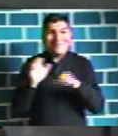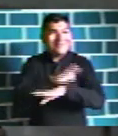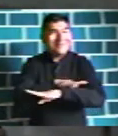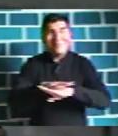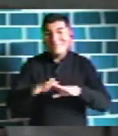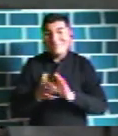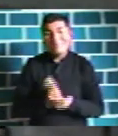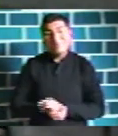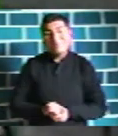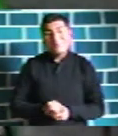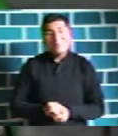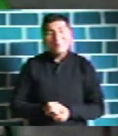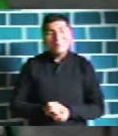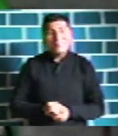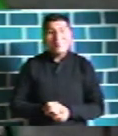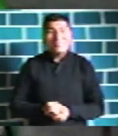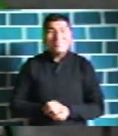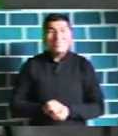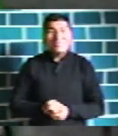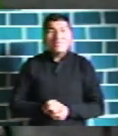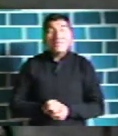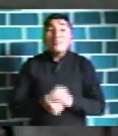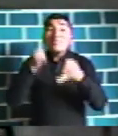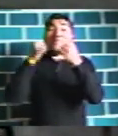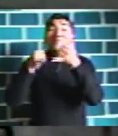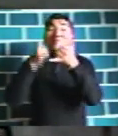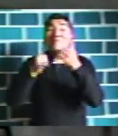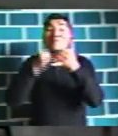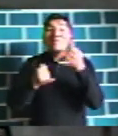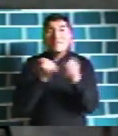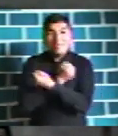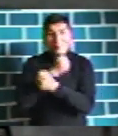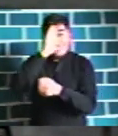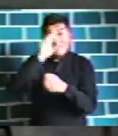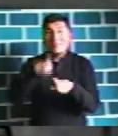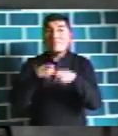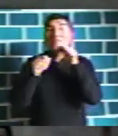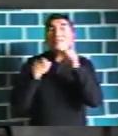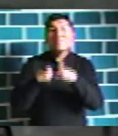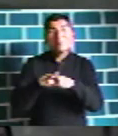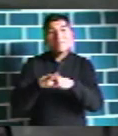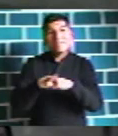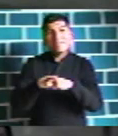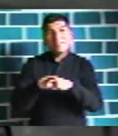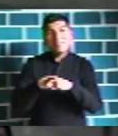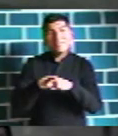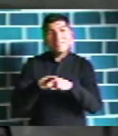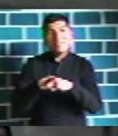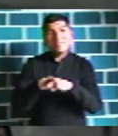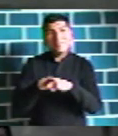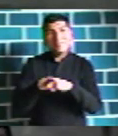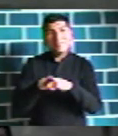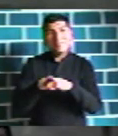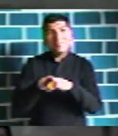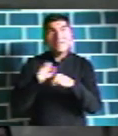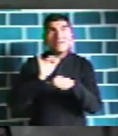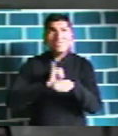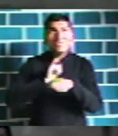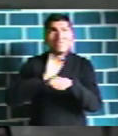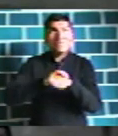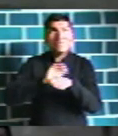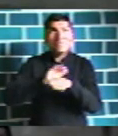nada la utiliza queridos hermanos me ha llamado mucho la atención